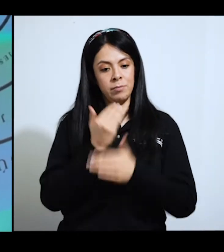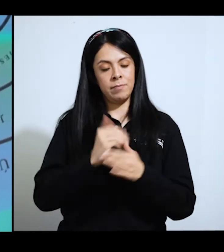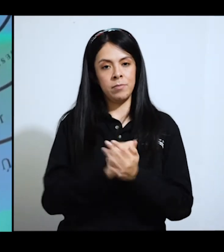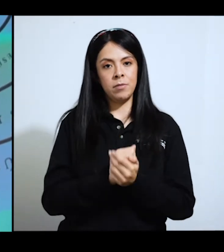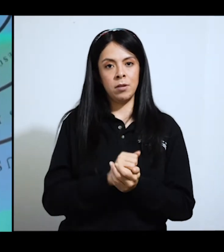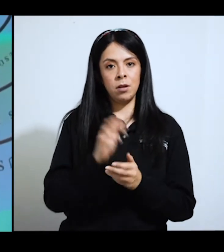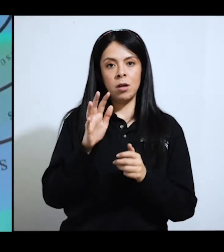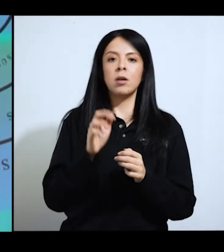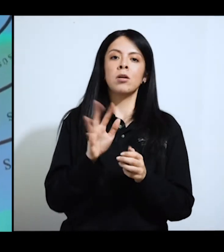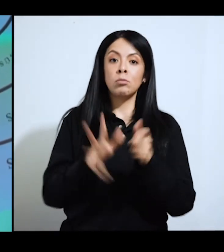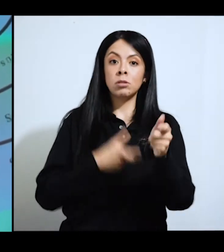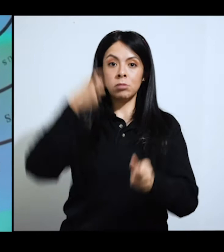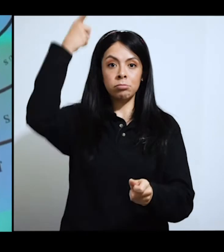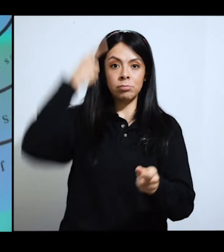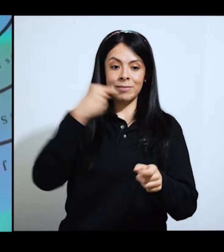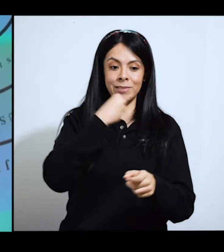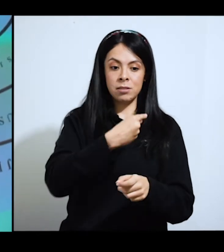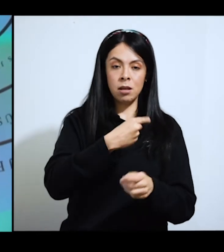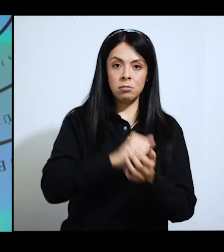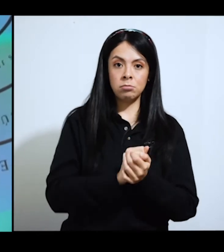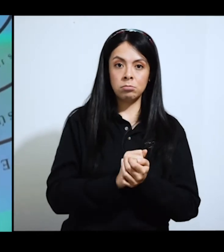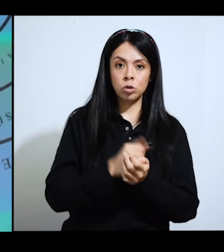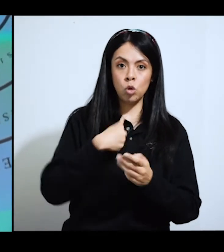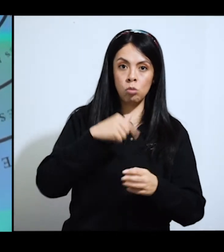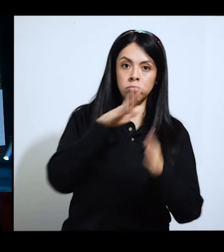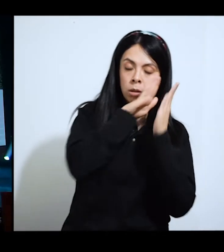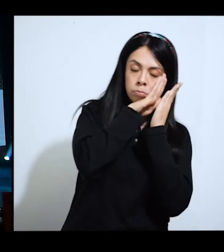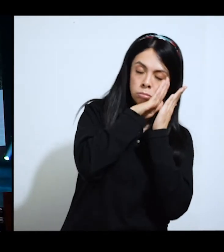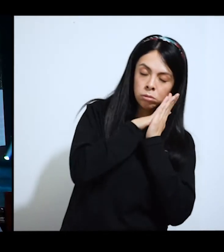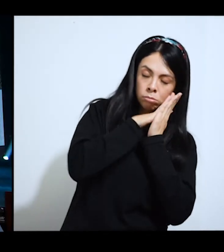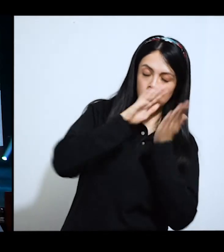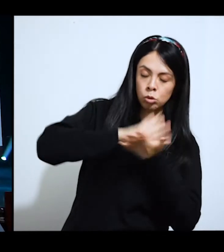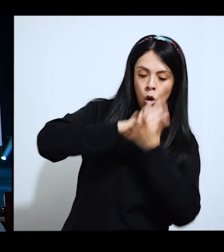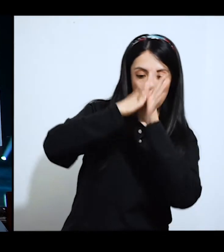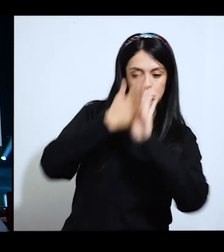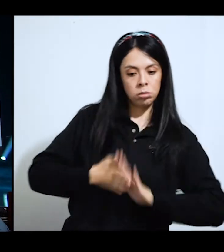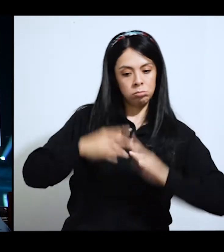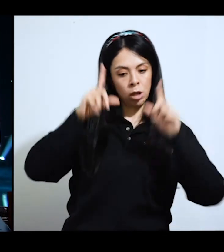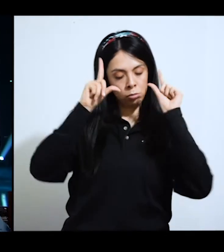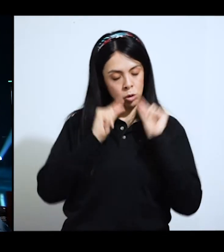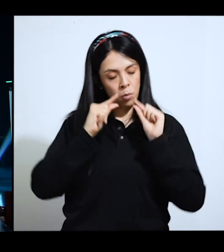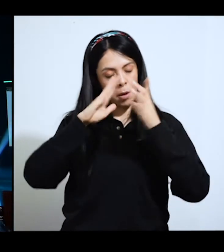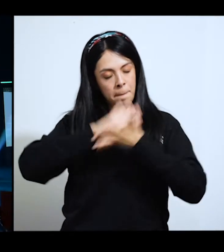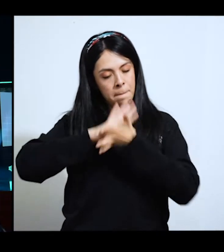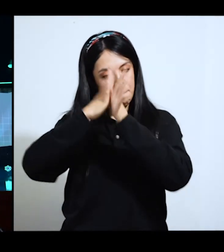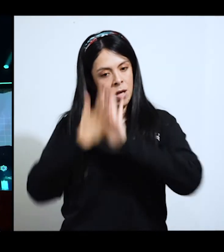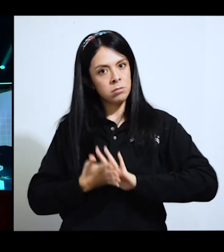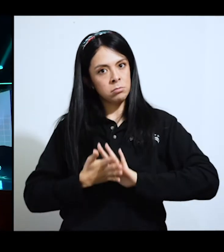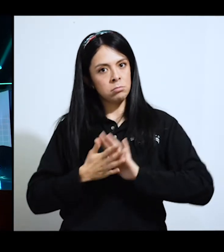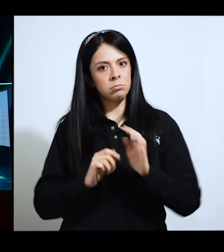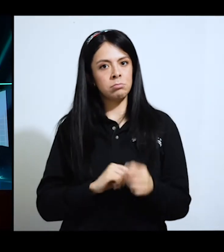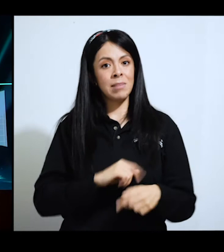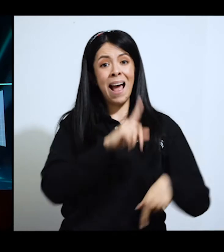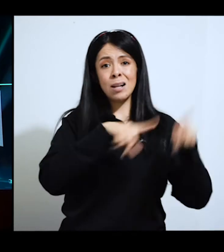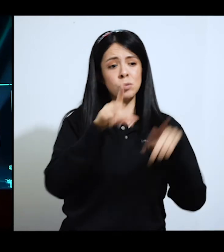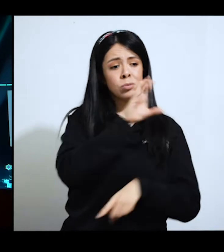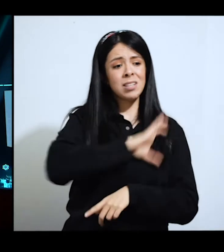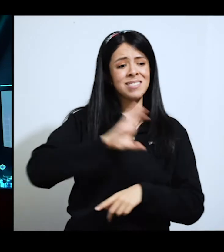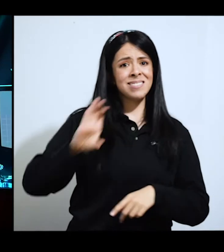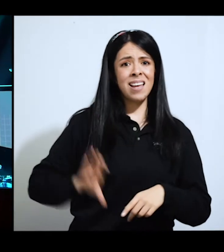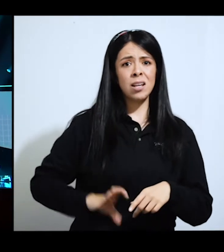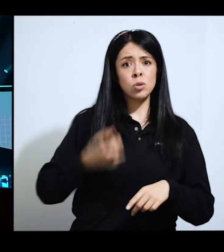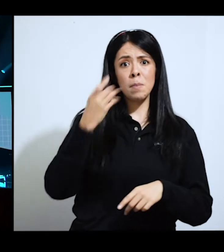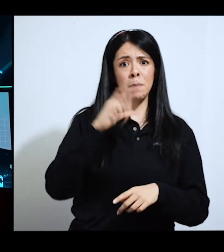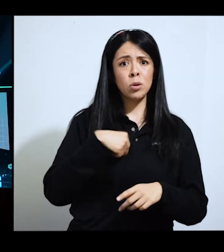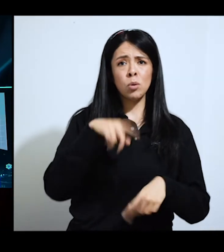dormiré. Entonces, que un cristiano no pueda dormir puede ser señal de que hay actividad